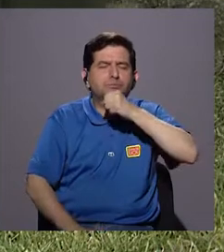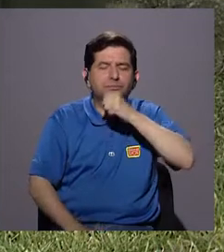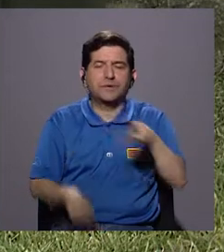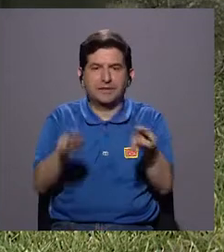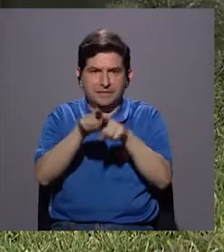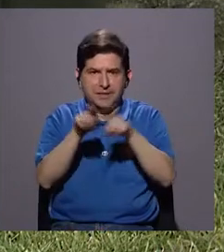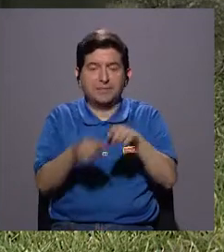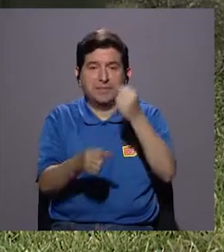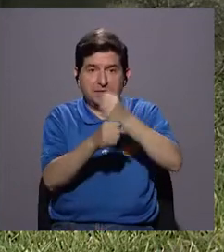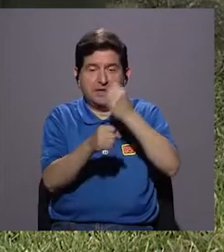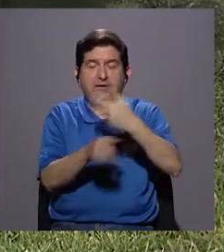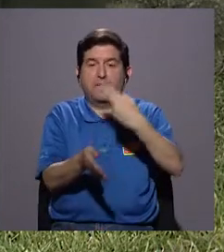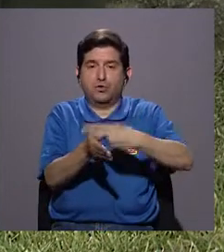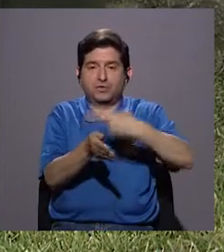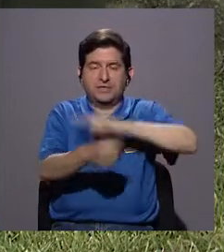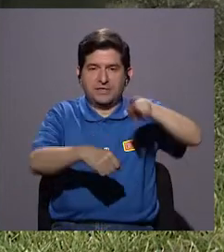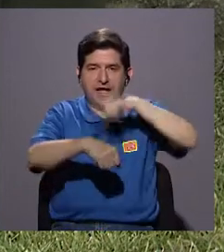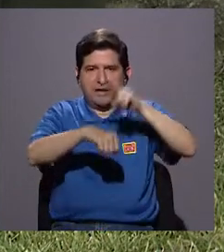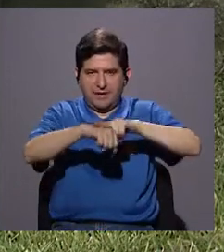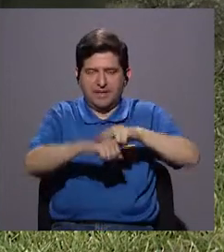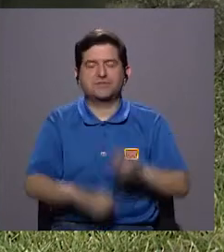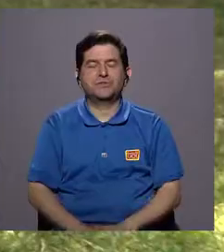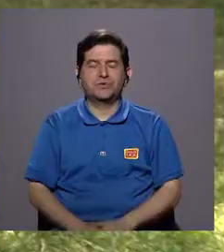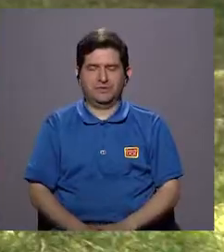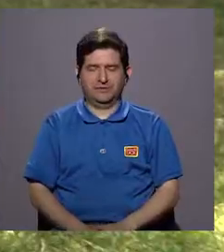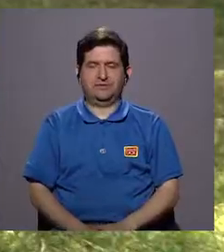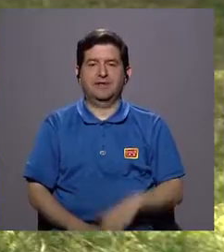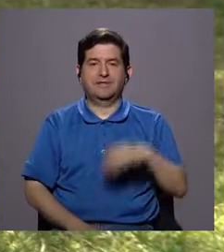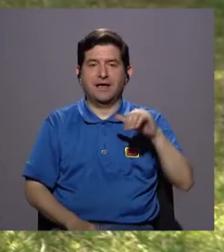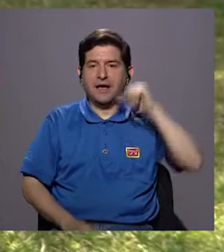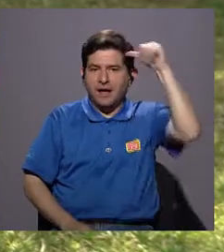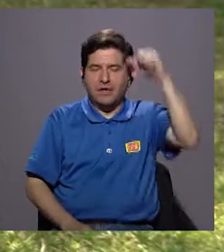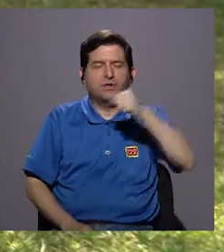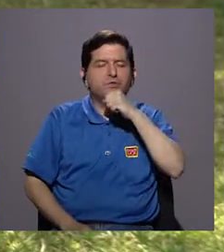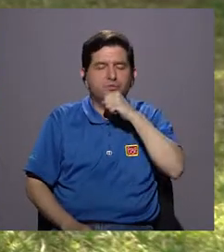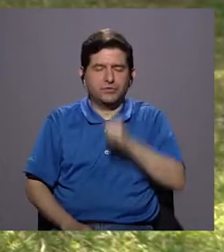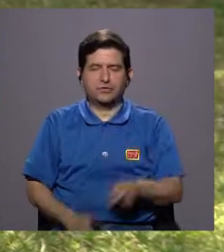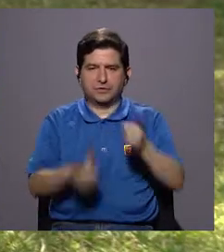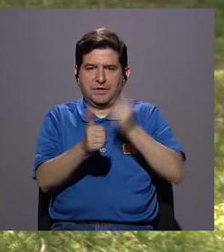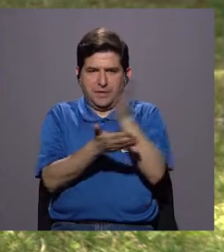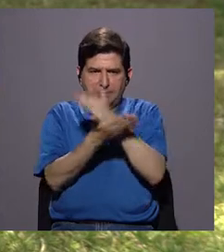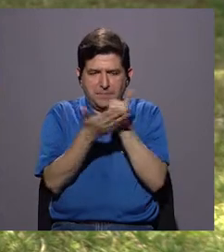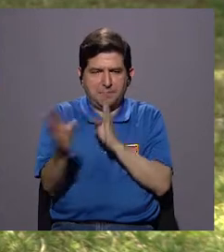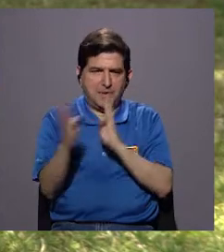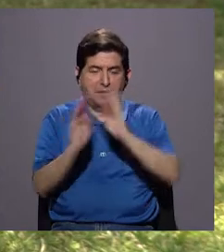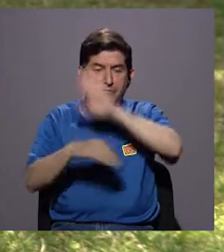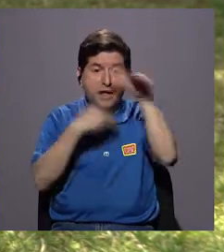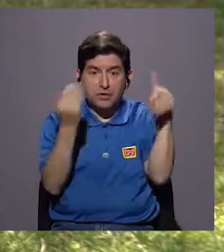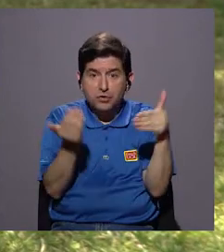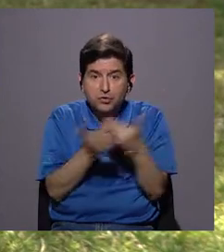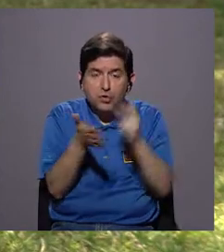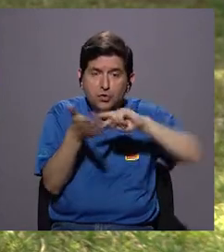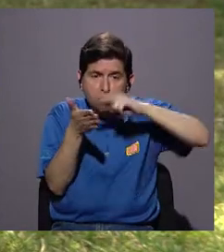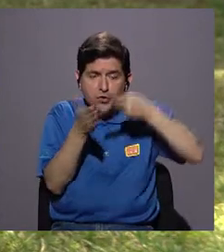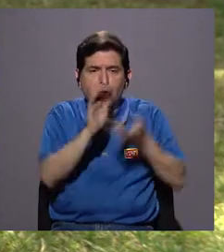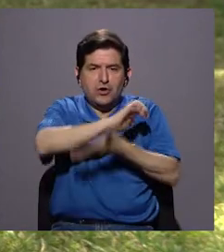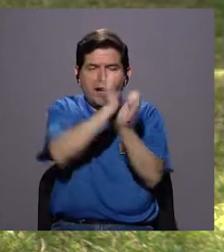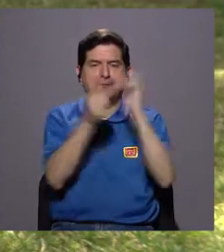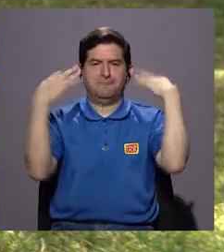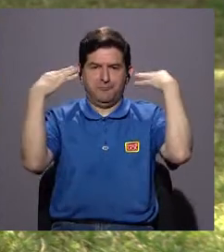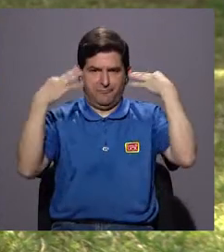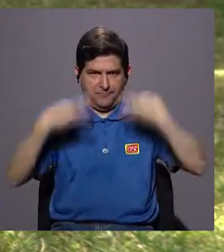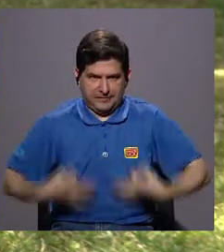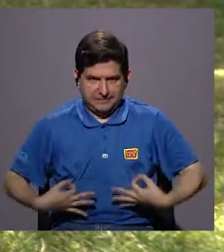además labora en el Hospital Nacional de Geriatría. Doctor, conversamos en el primer bloque acerca de todo lo que son cambios